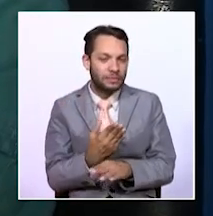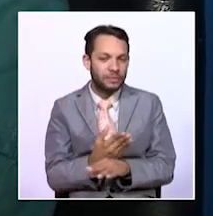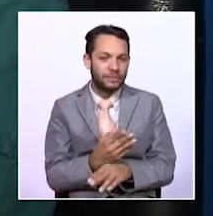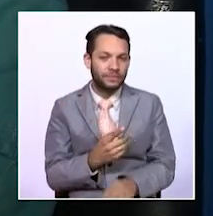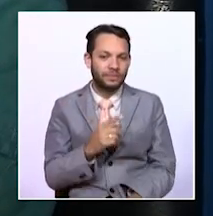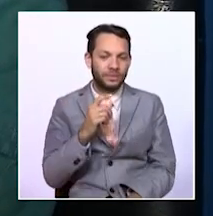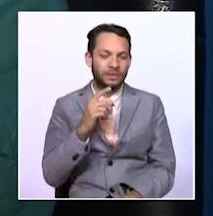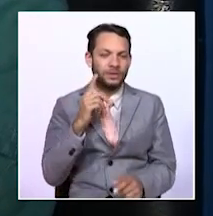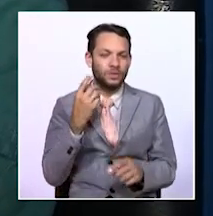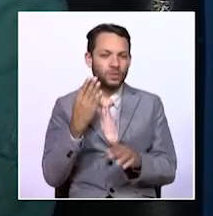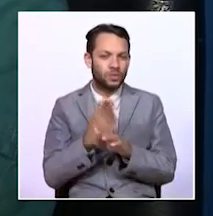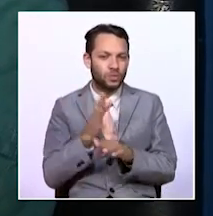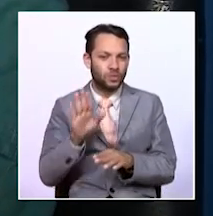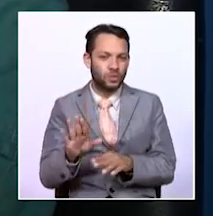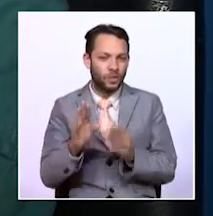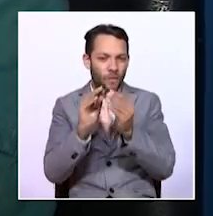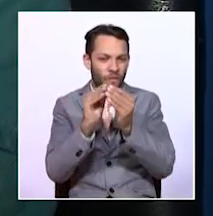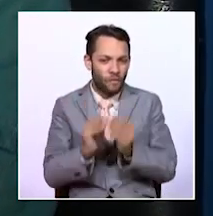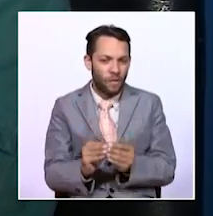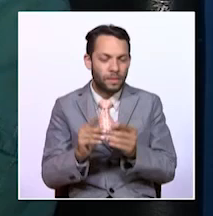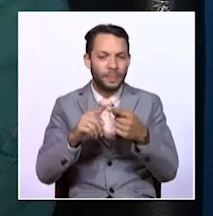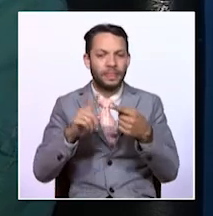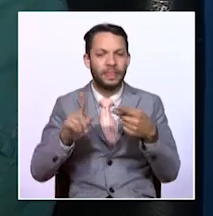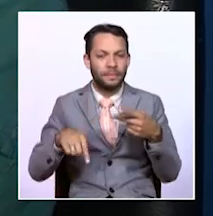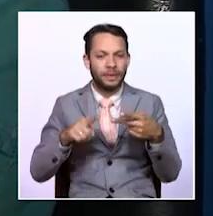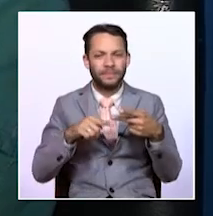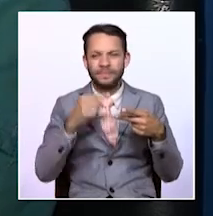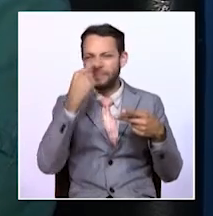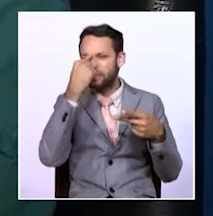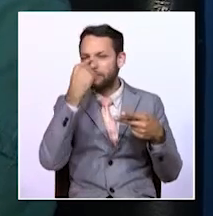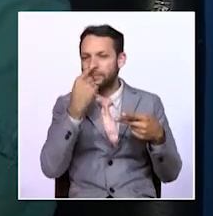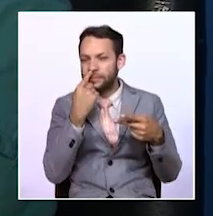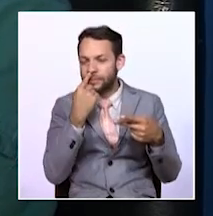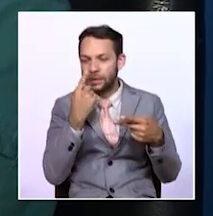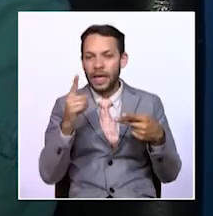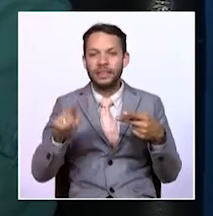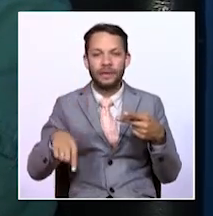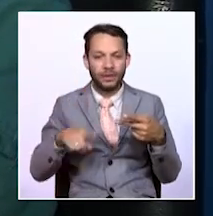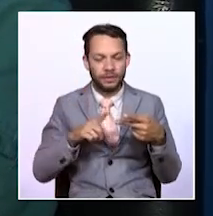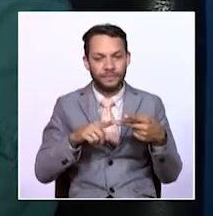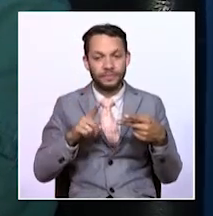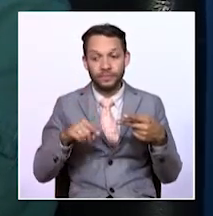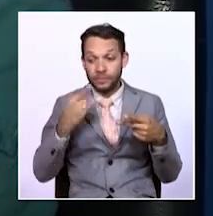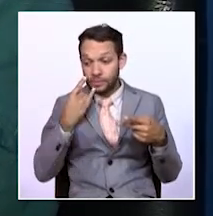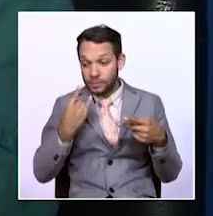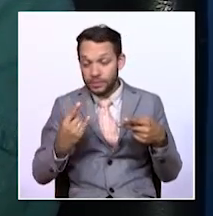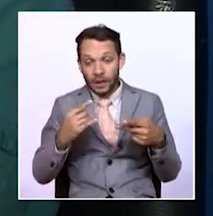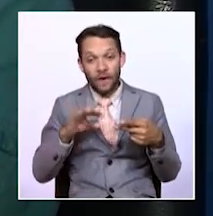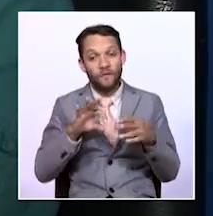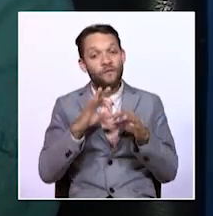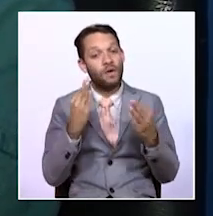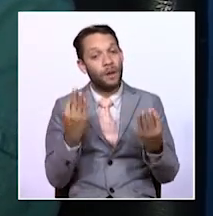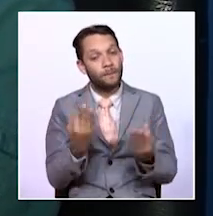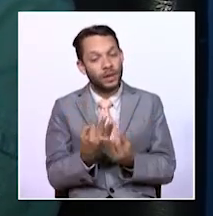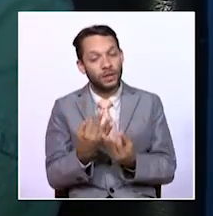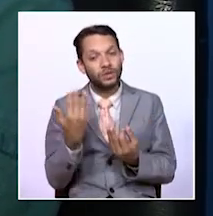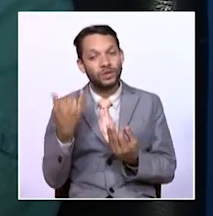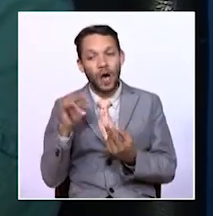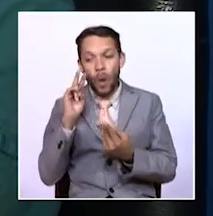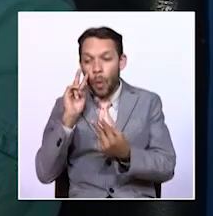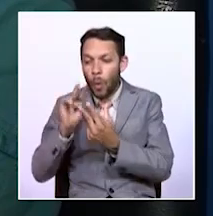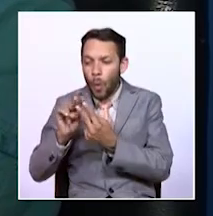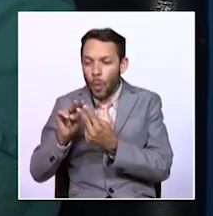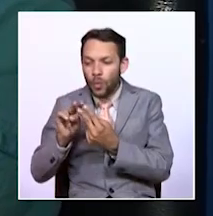leporino, toda la parte de la nariz del bebé. Y lo que más le llama la atención a la familia es poder conocer ya